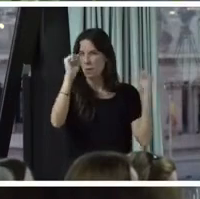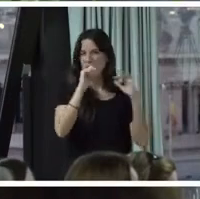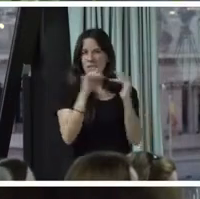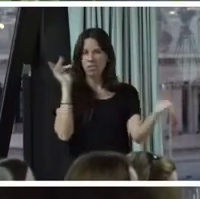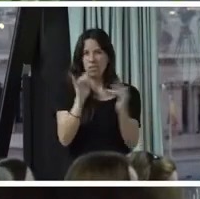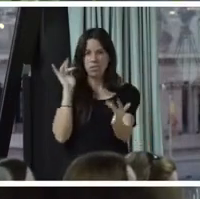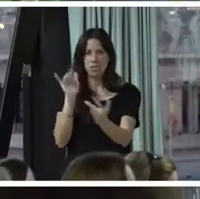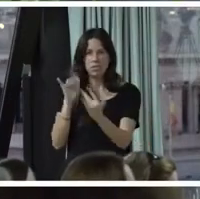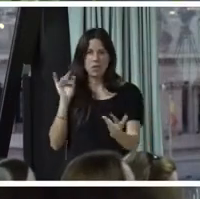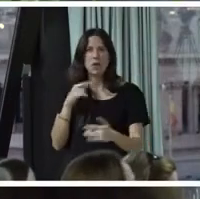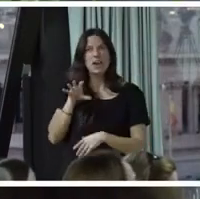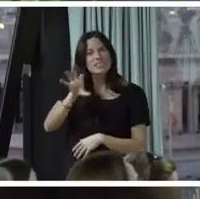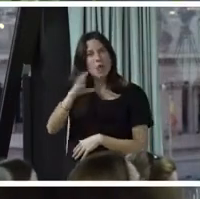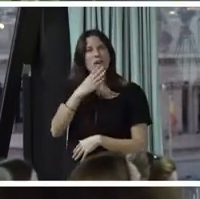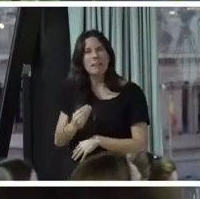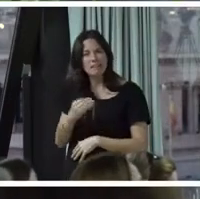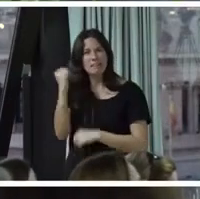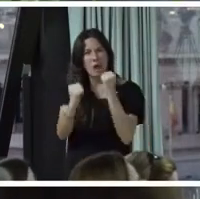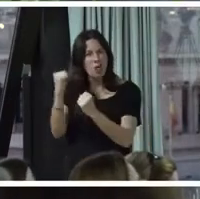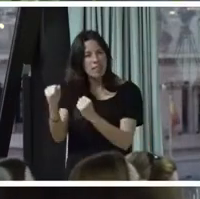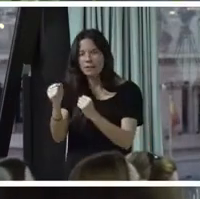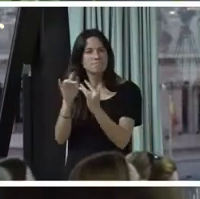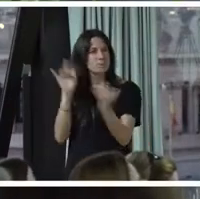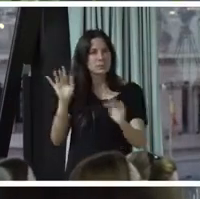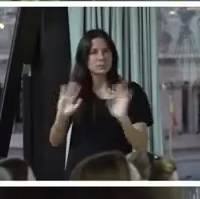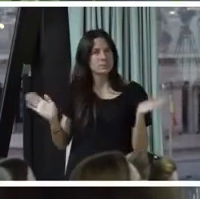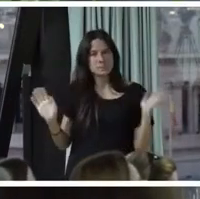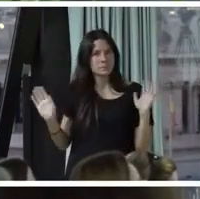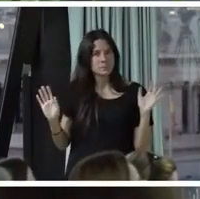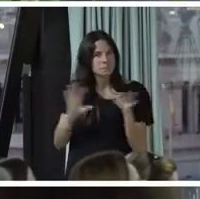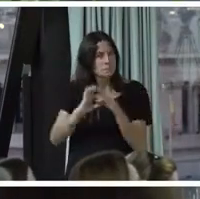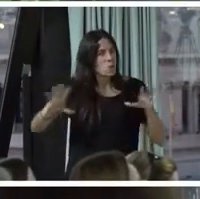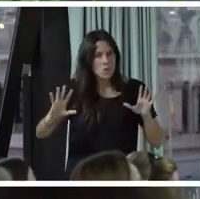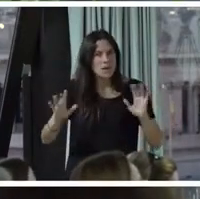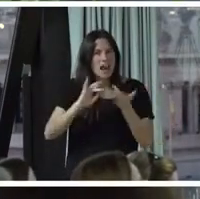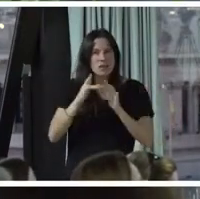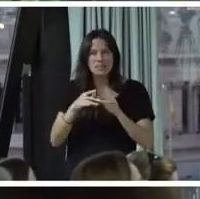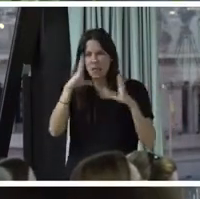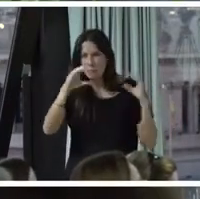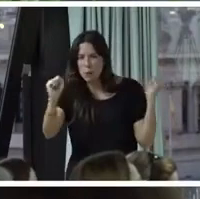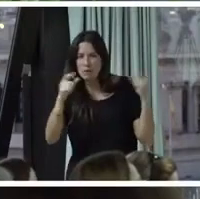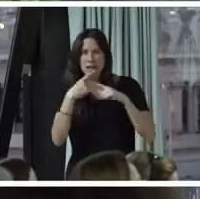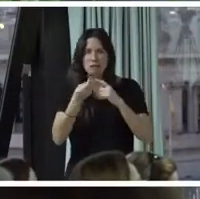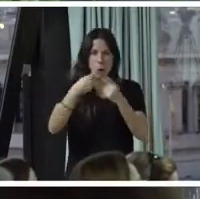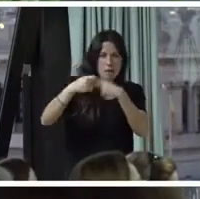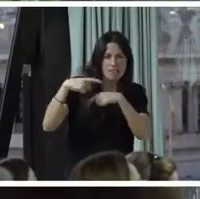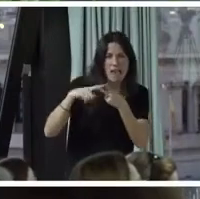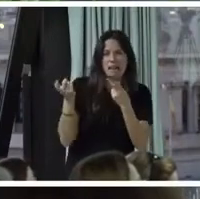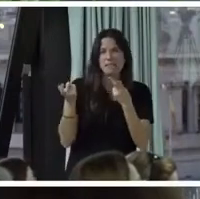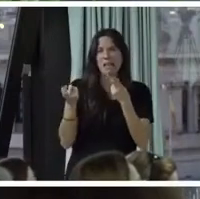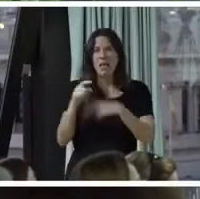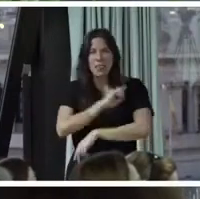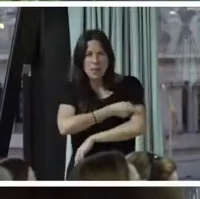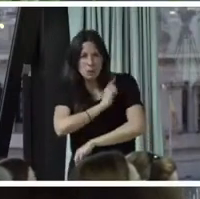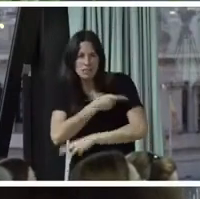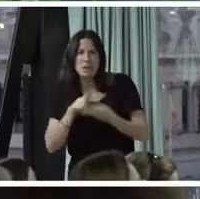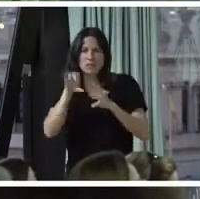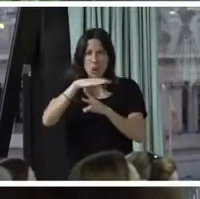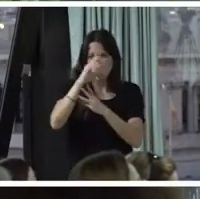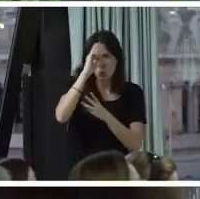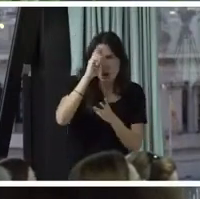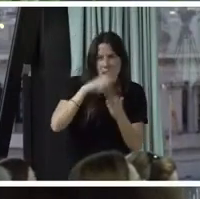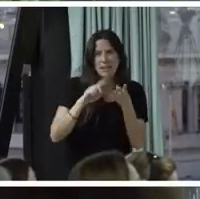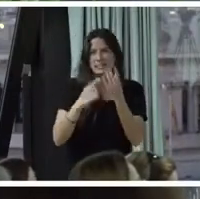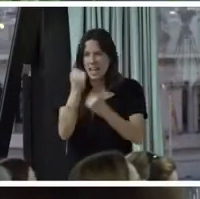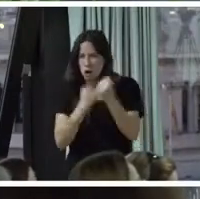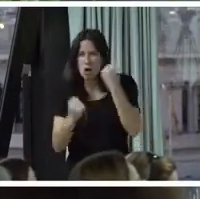con el estado genocida de Israel relaciones diplomáticas relaciones comerciales relaciones deportivas culturales